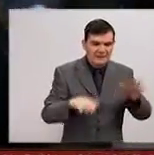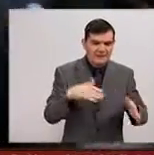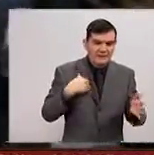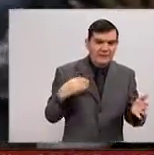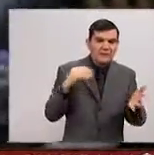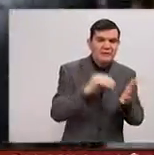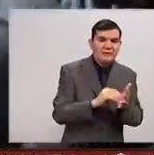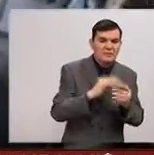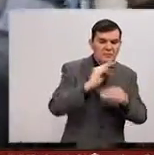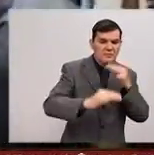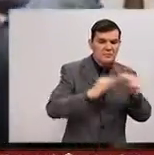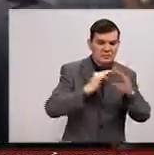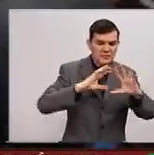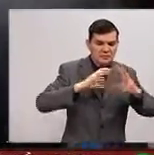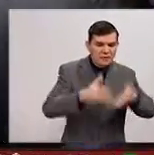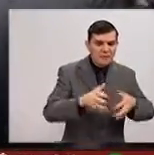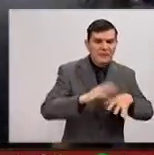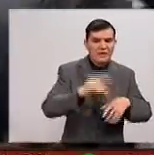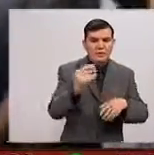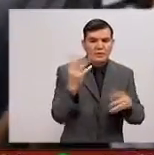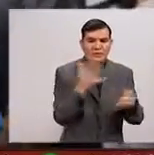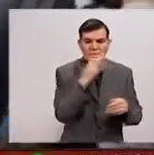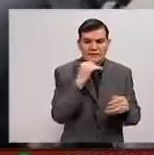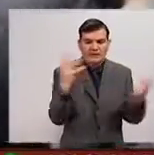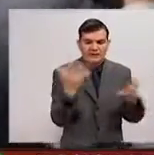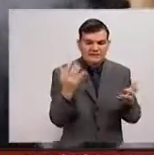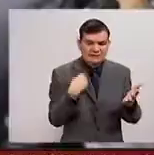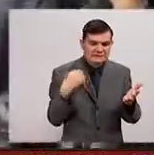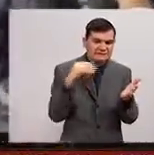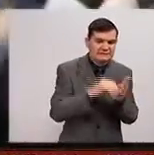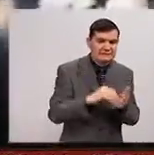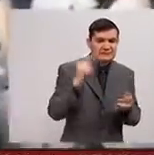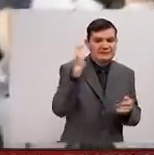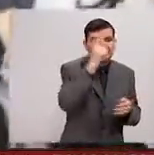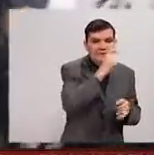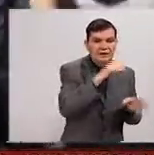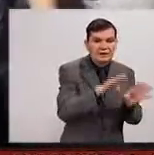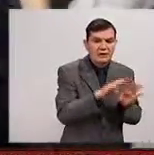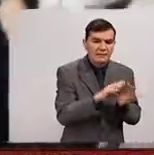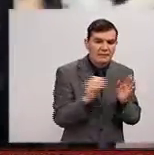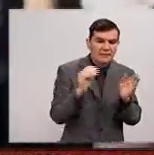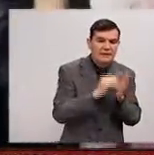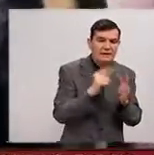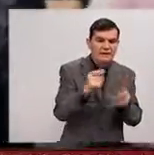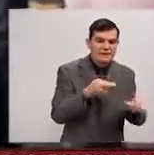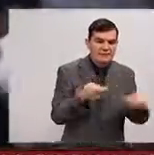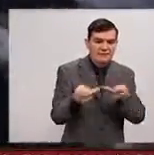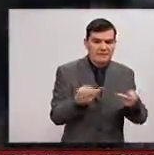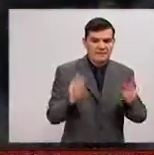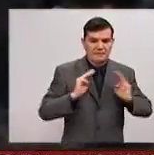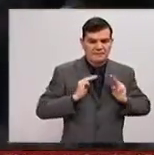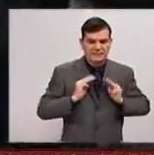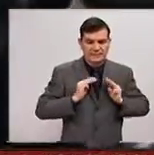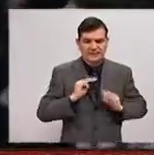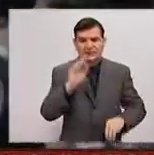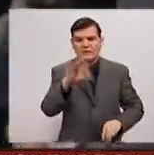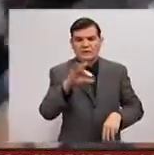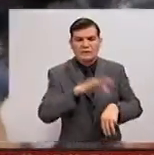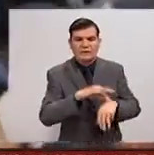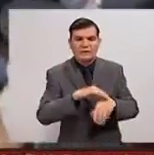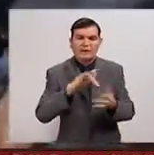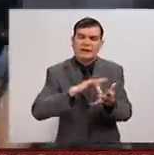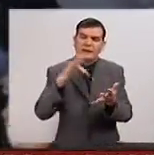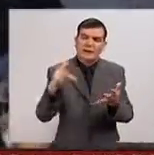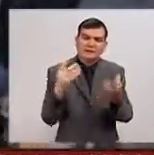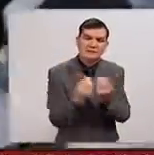Islámico alrededor del mundo, es lo que no se ha podido contener y difícilmente se hará con estrategia militar. Claro. Doctora Arlene Ramírez Uresti, muchas